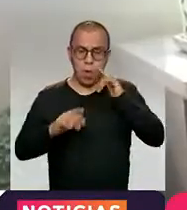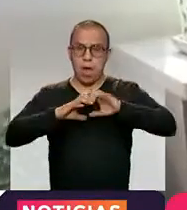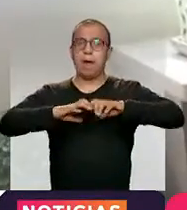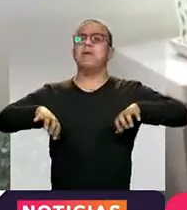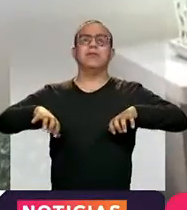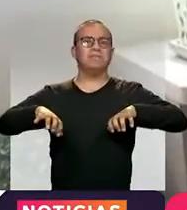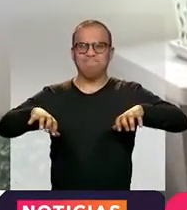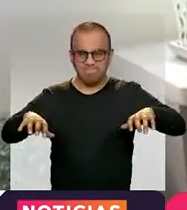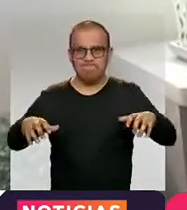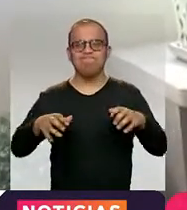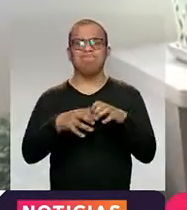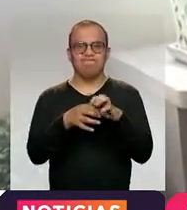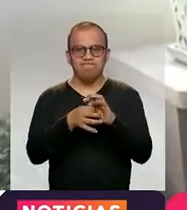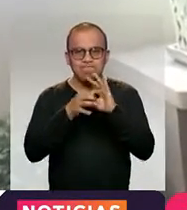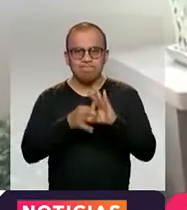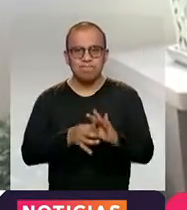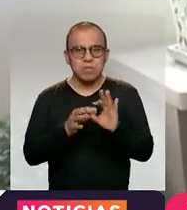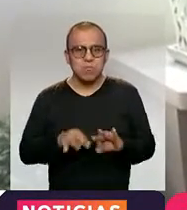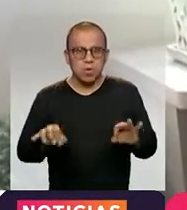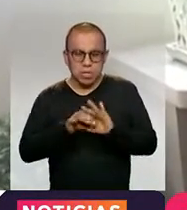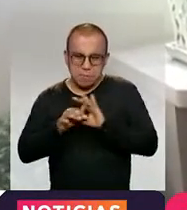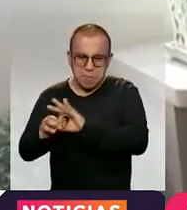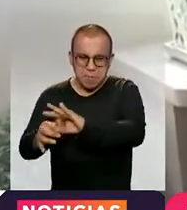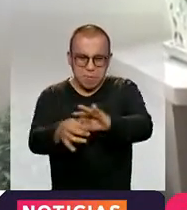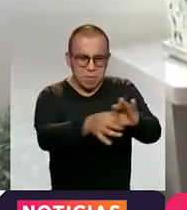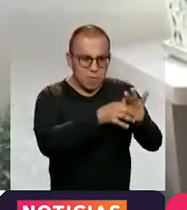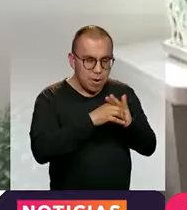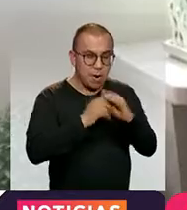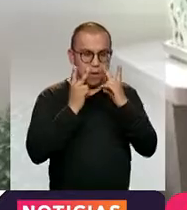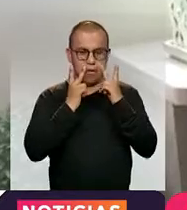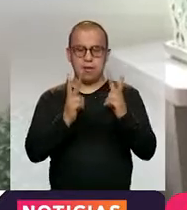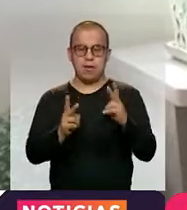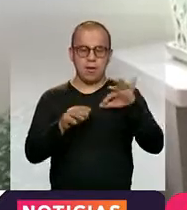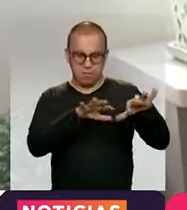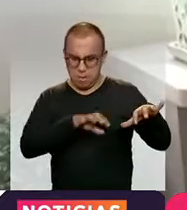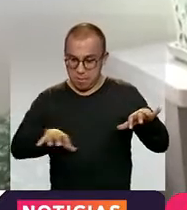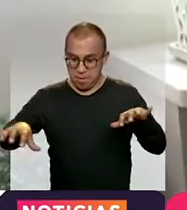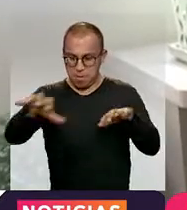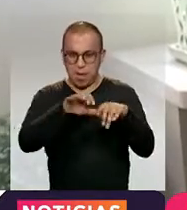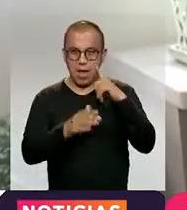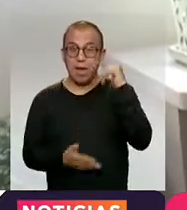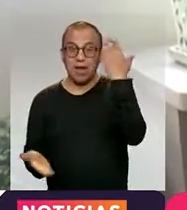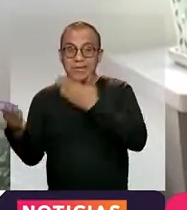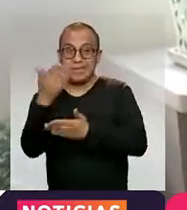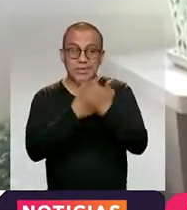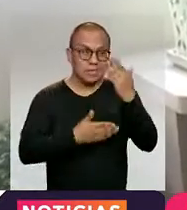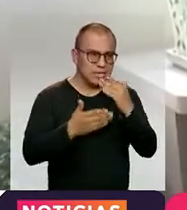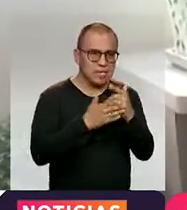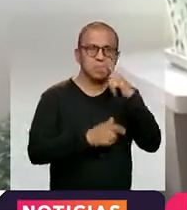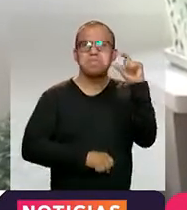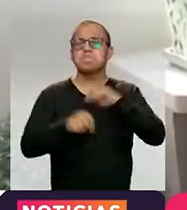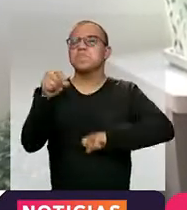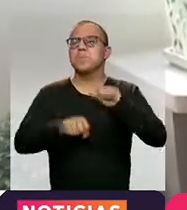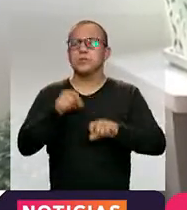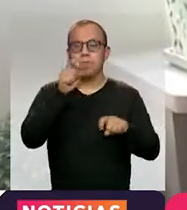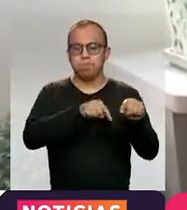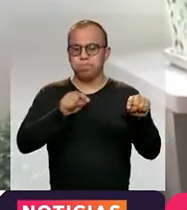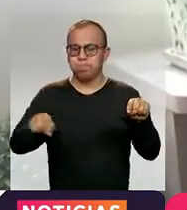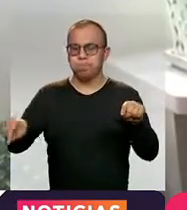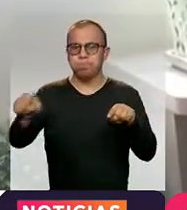Hay que hacer un análisis integral que visibilice y analice las diferentes posibilidades,